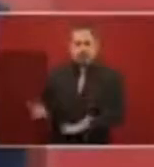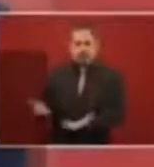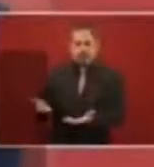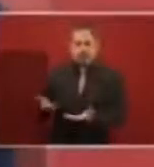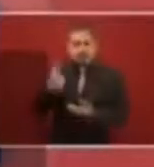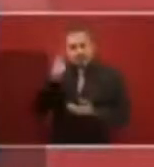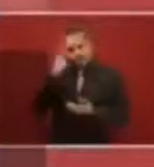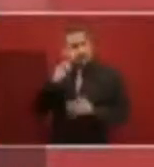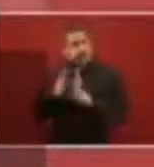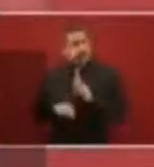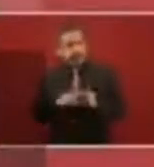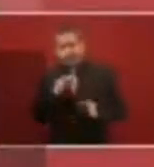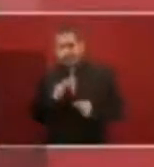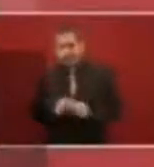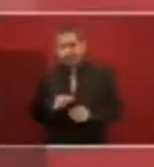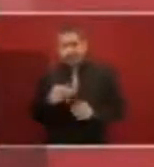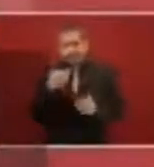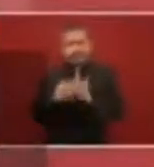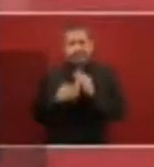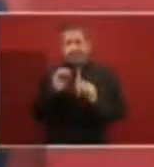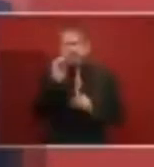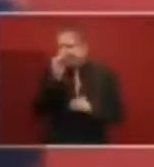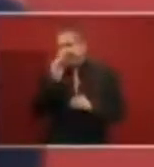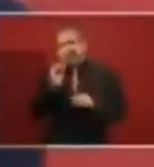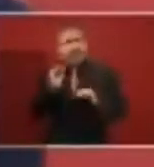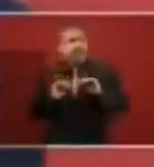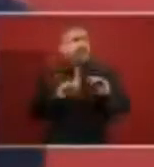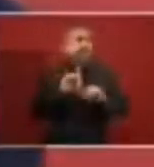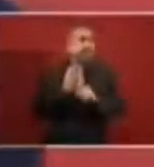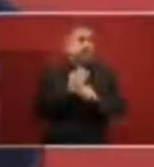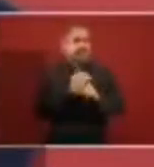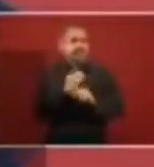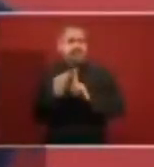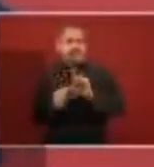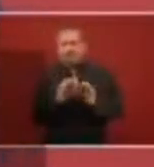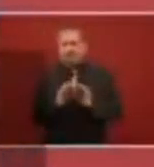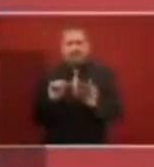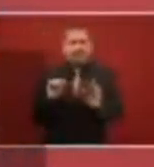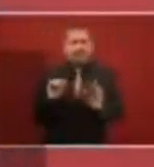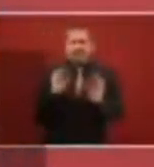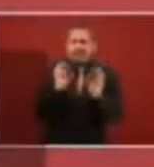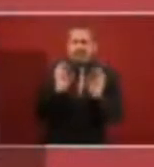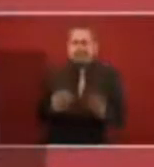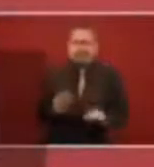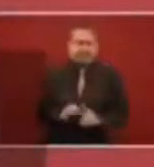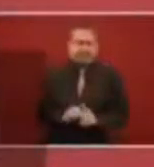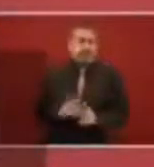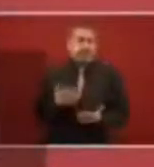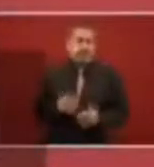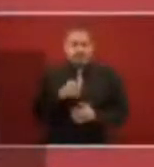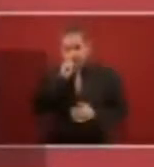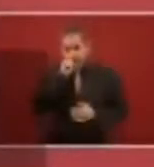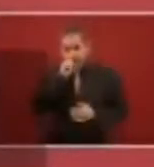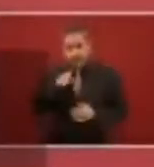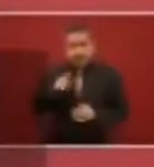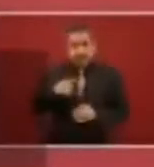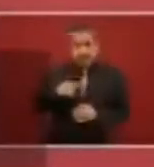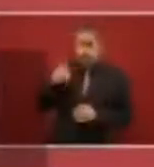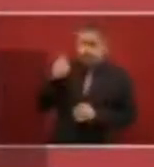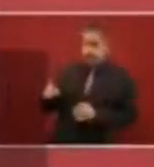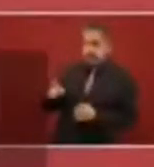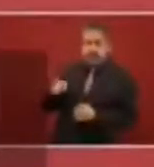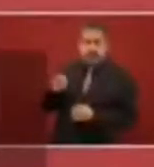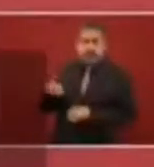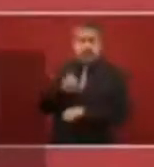ya falta más detalles de construcción y di la instrucción al secretario